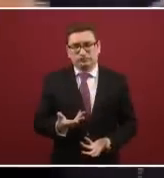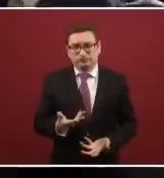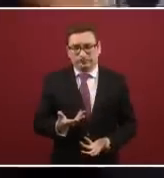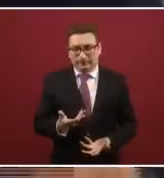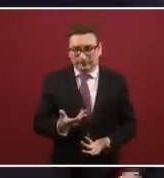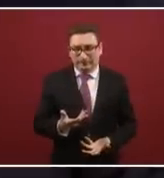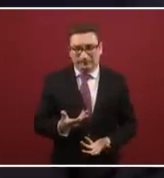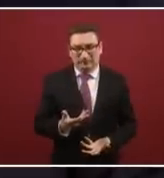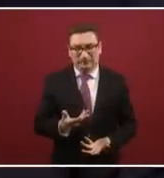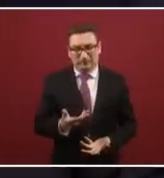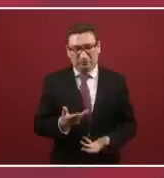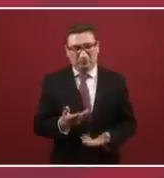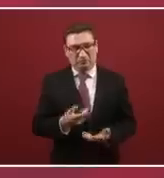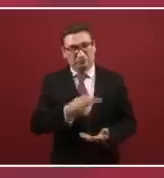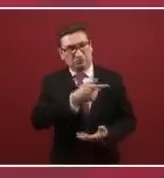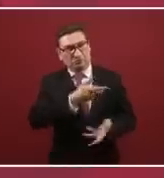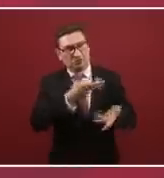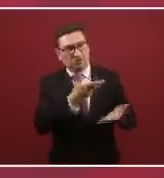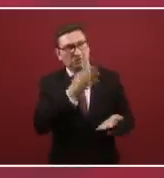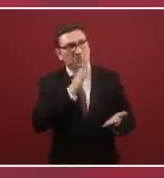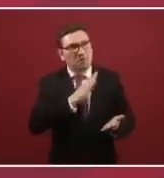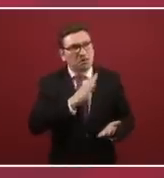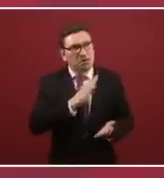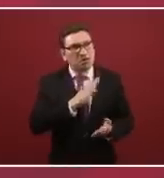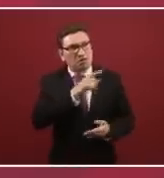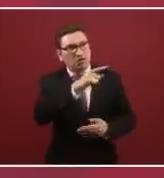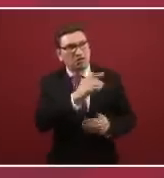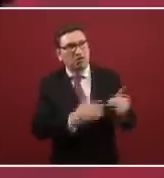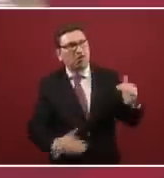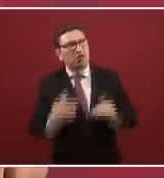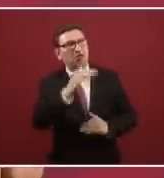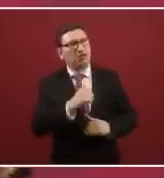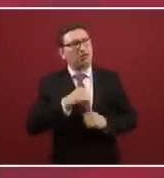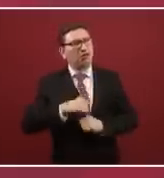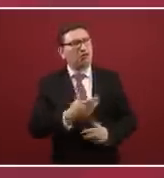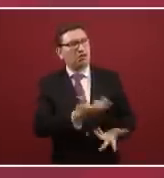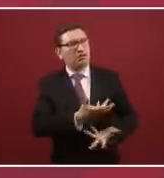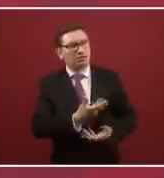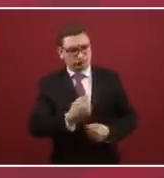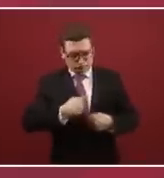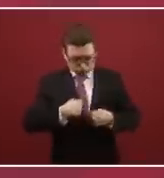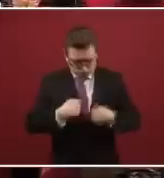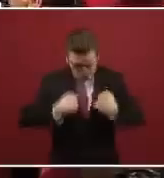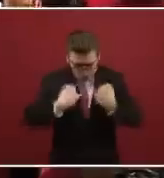ese mal ejemplo, y decía, si lo hacen arriba, ¿por qué no lo voy a hacer yo?